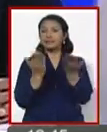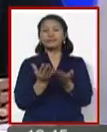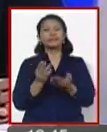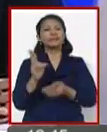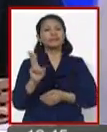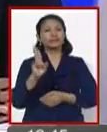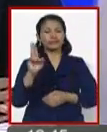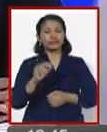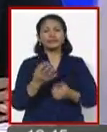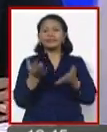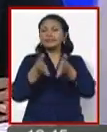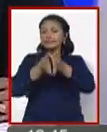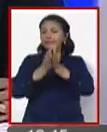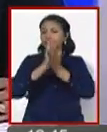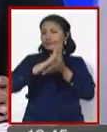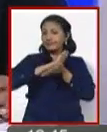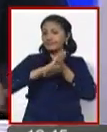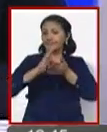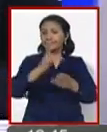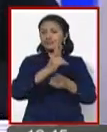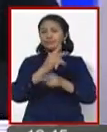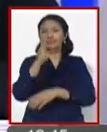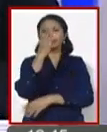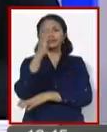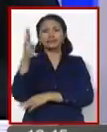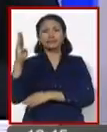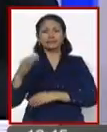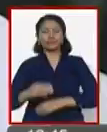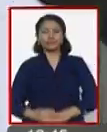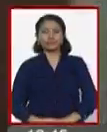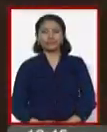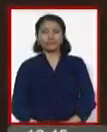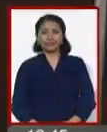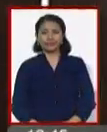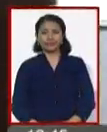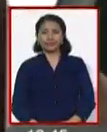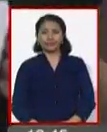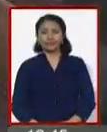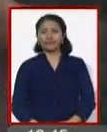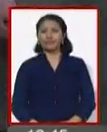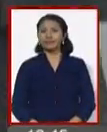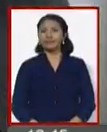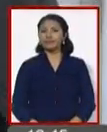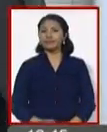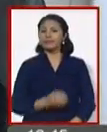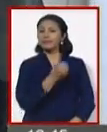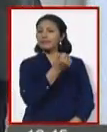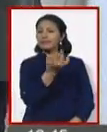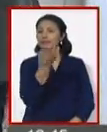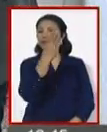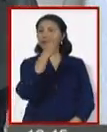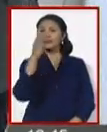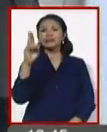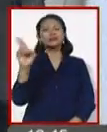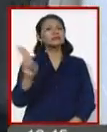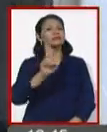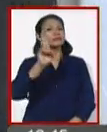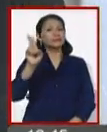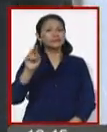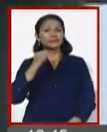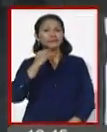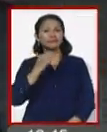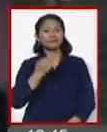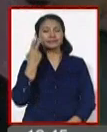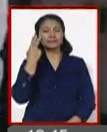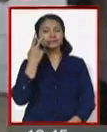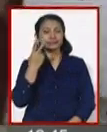universitarios exigiendo limpieza y mantenimiento en los baños. Así lucen algunos de los baños de la Universidad